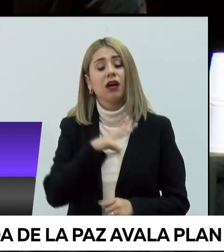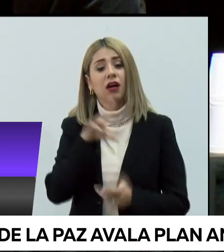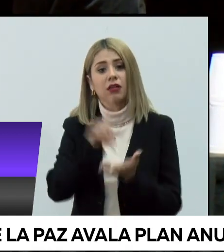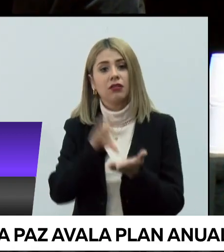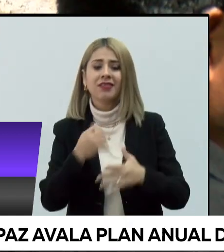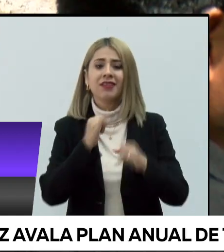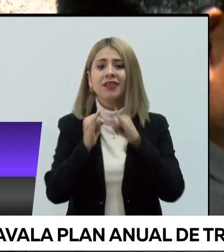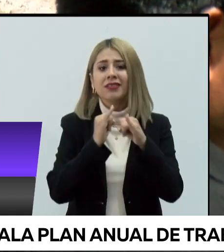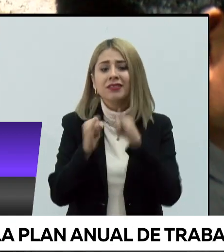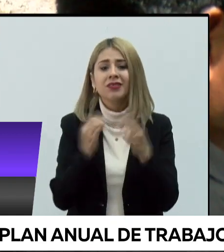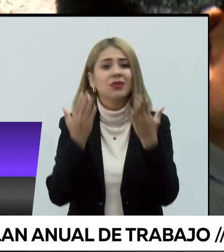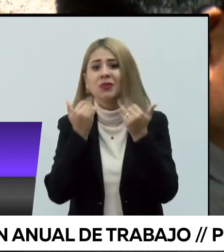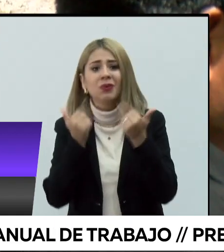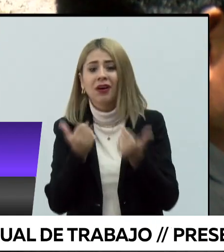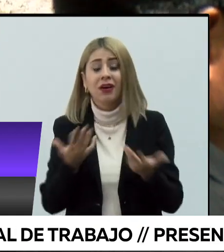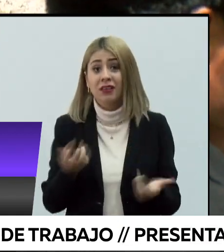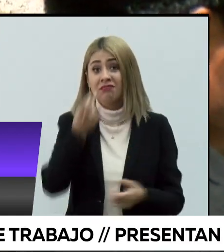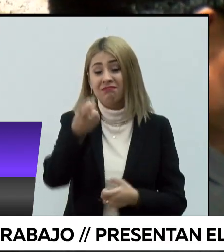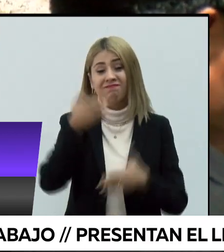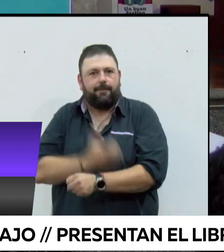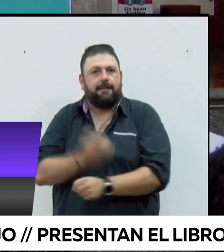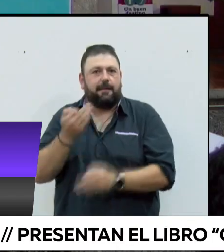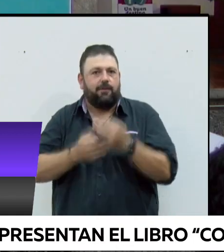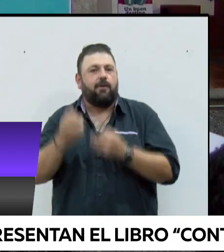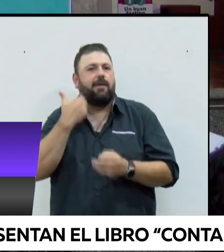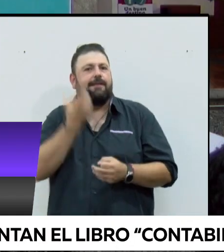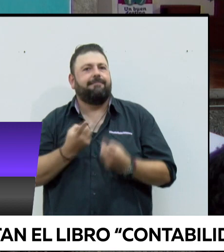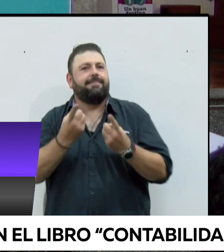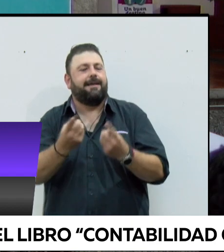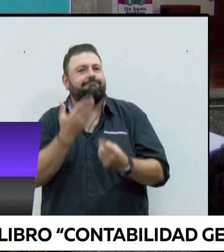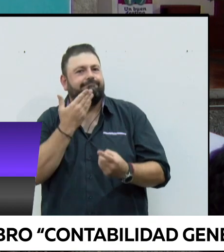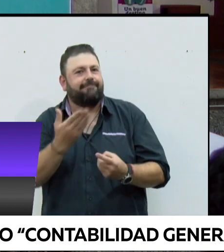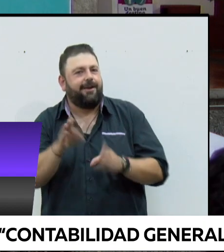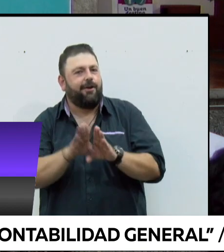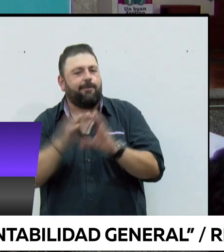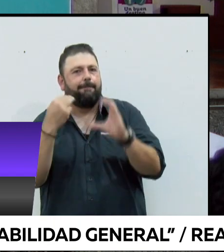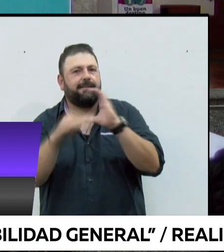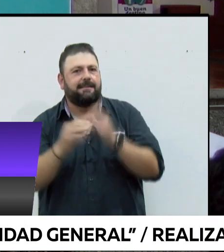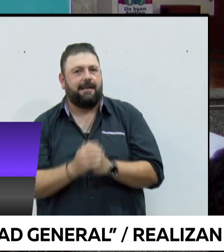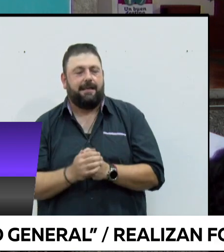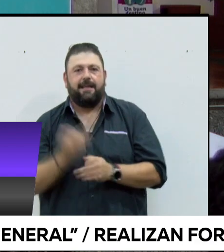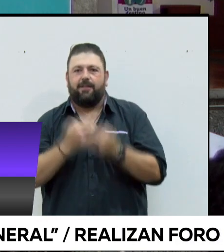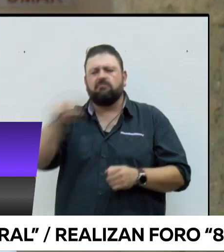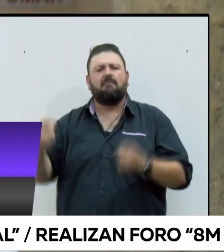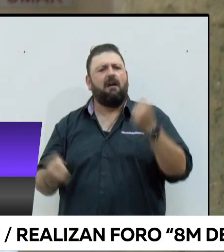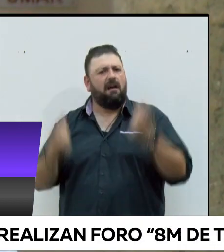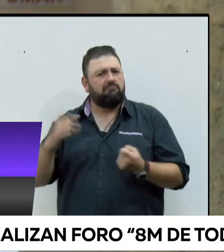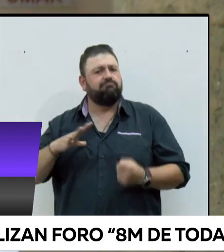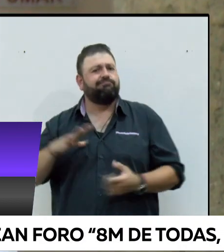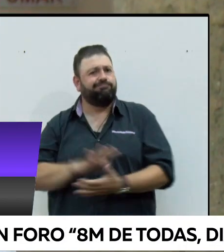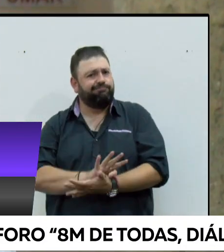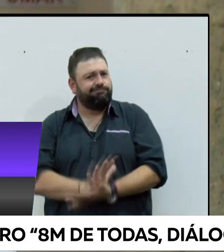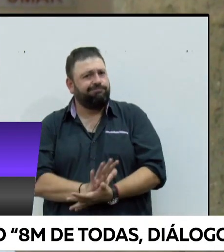8M de Todas, Diálogos desde la Interseccionalidad. Lleva este nombre debido a la importancia de que la discusión